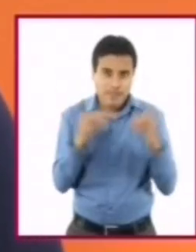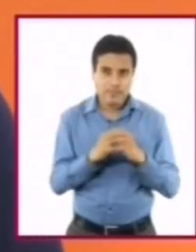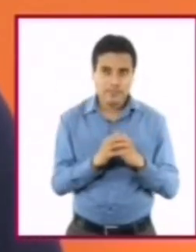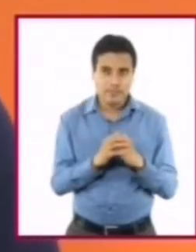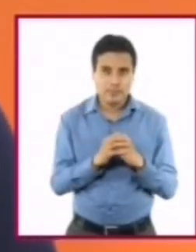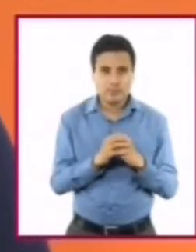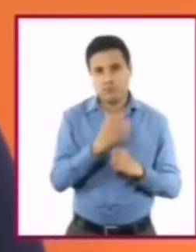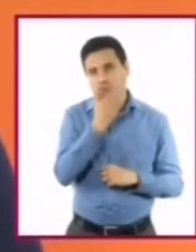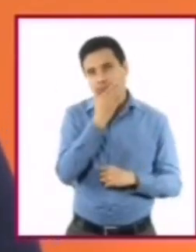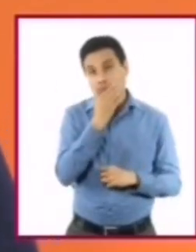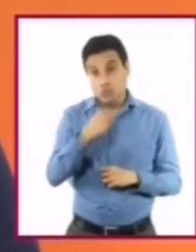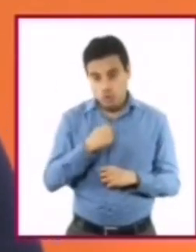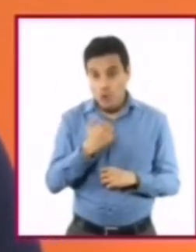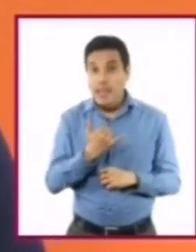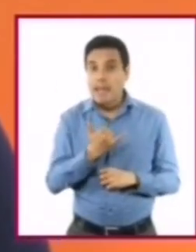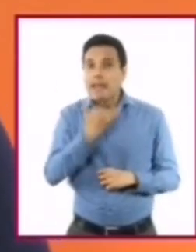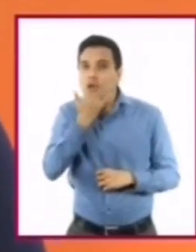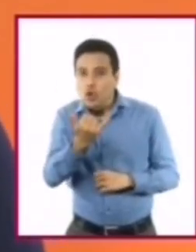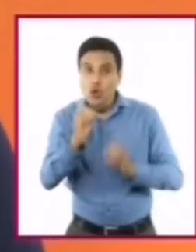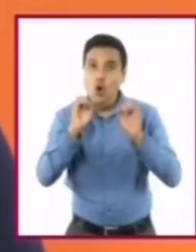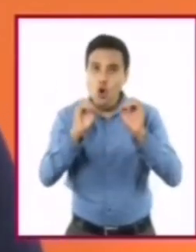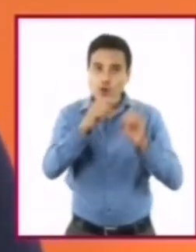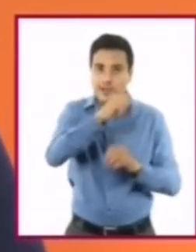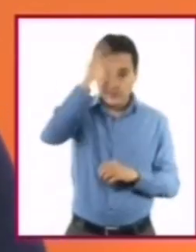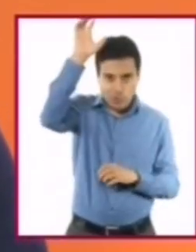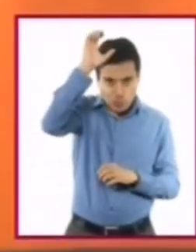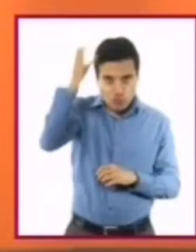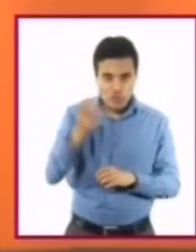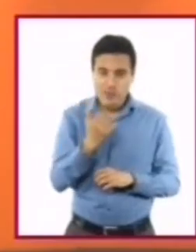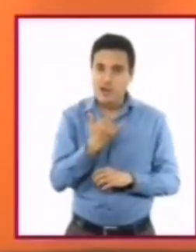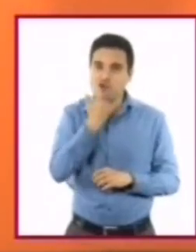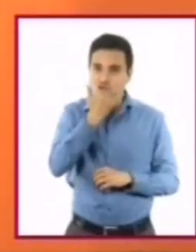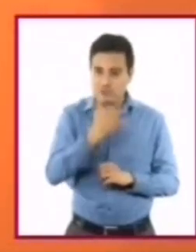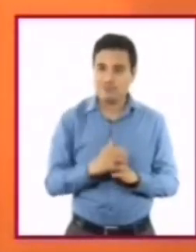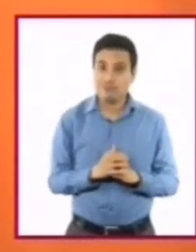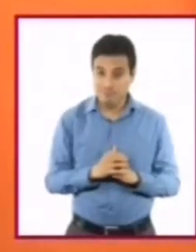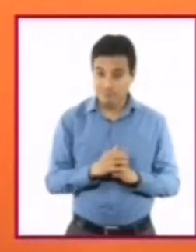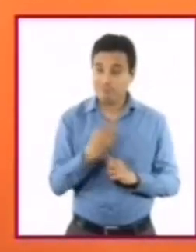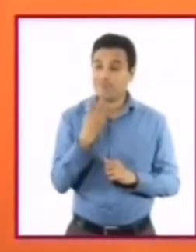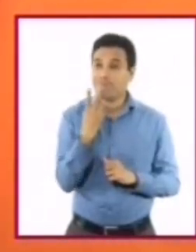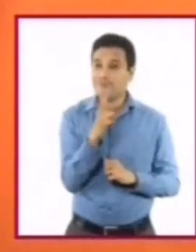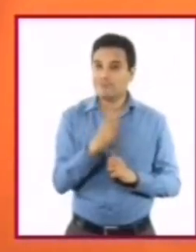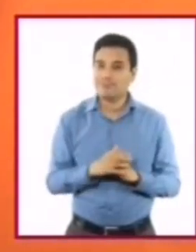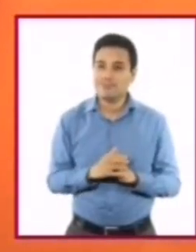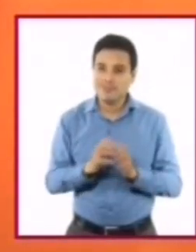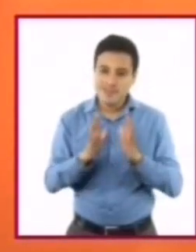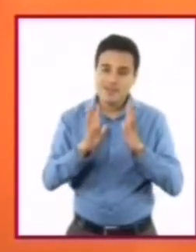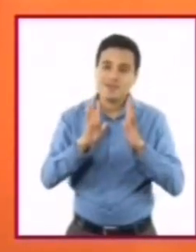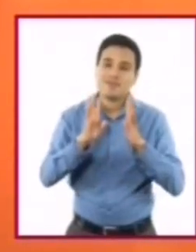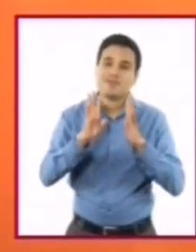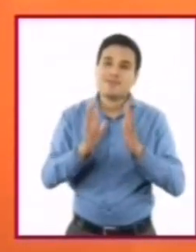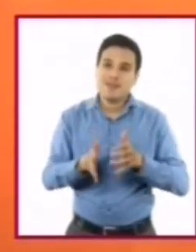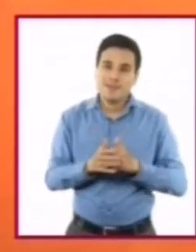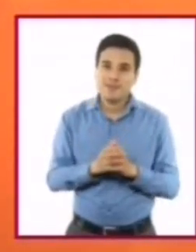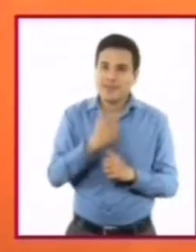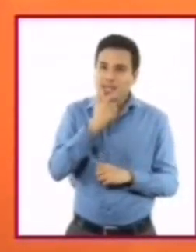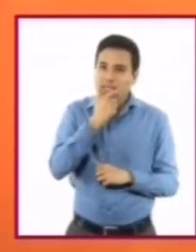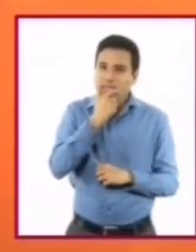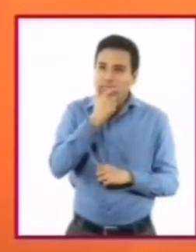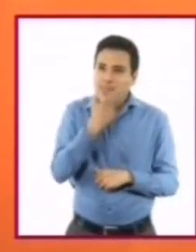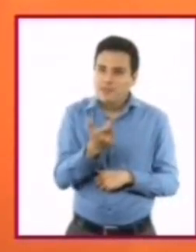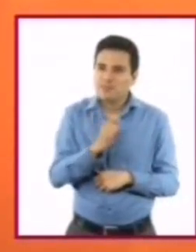equivocada o la ley de gravitación universal no era del todo correcta. Ah, ya entiendo. ¿Y cómo Einstein